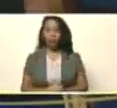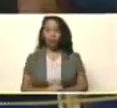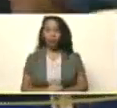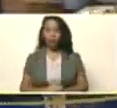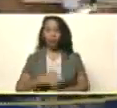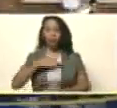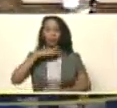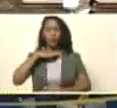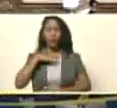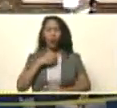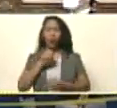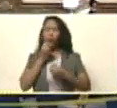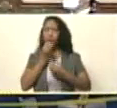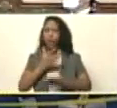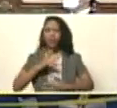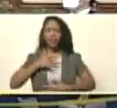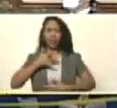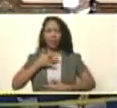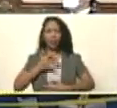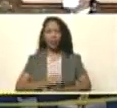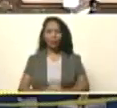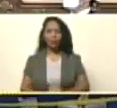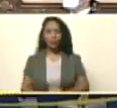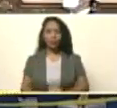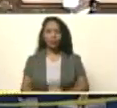lleno de buenos sentimientos,